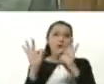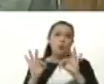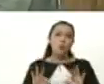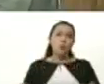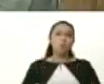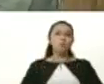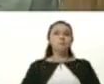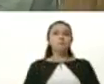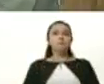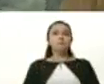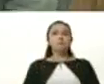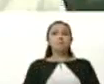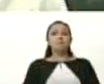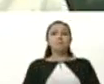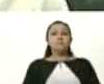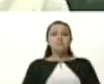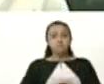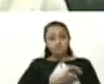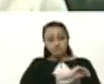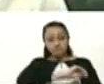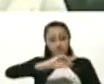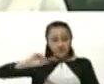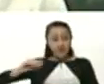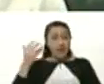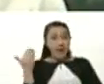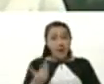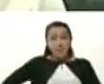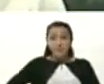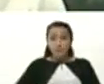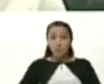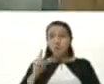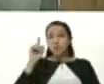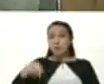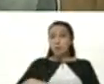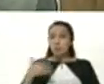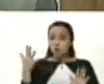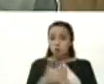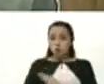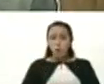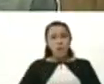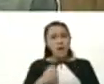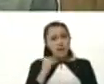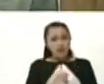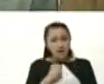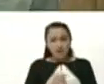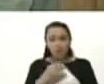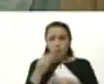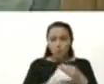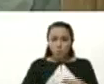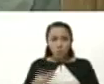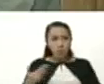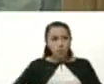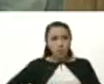Por otra parte, es importante hacer énfasis en el trabajo que hemos desarrollado.